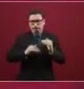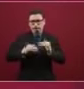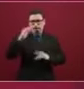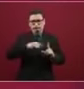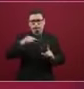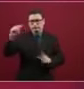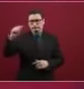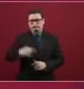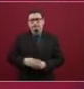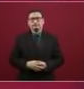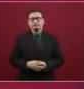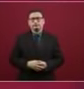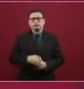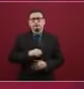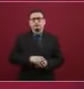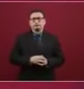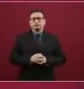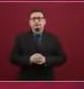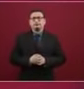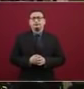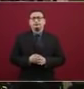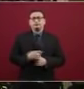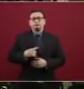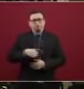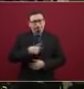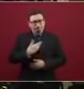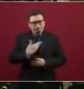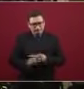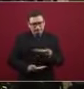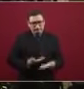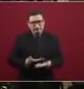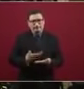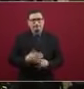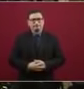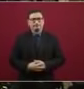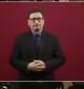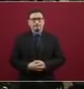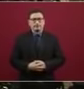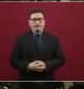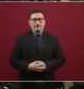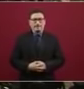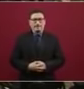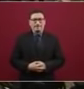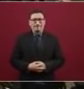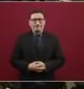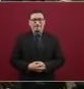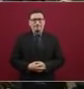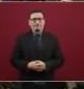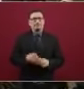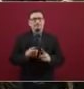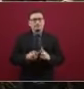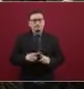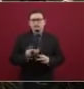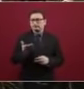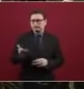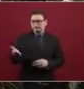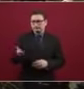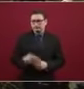bueno, estamos a las órdenes. Abrimos, empezamos por acá.